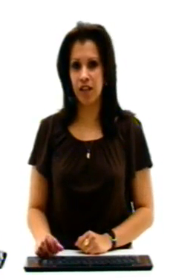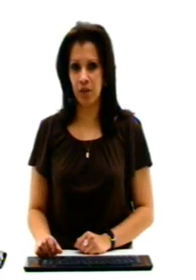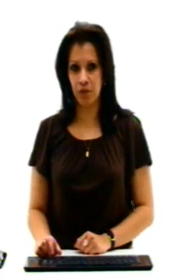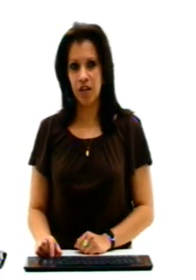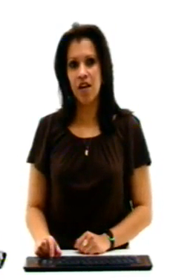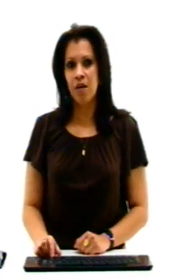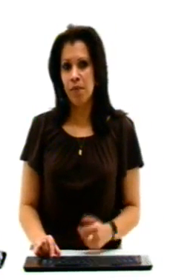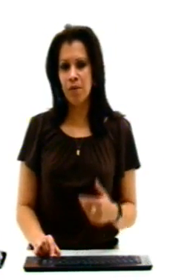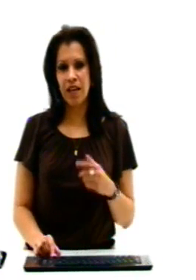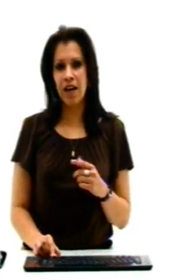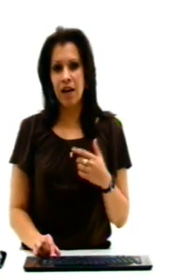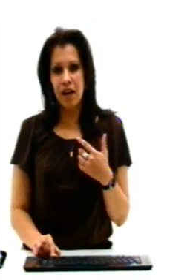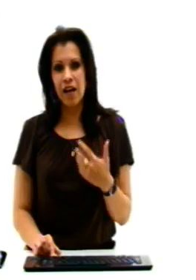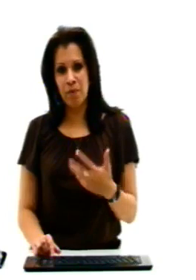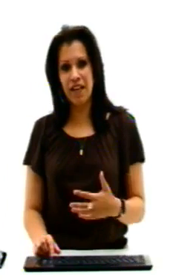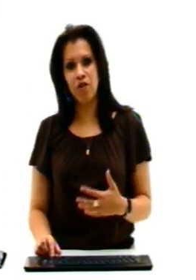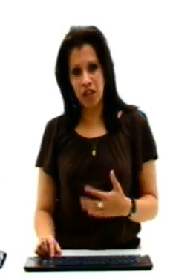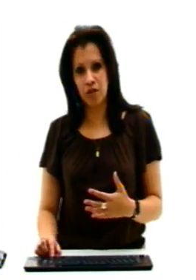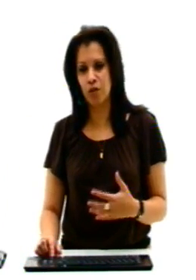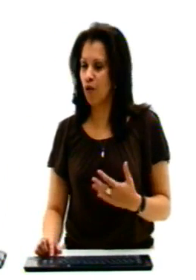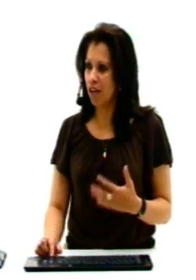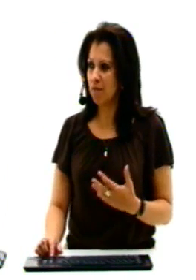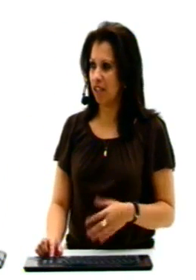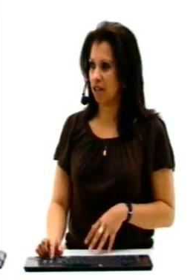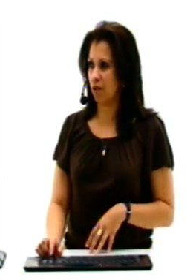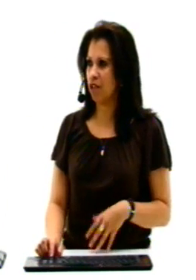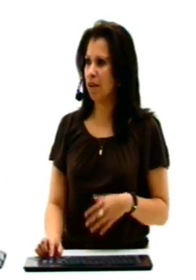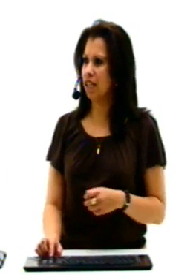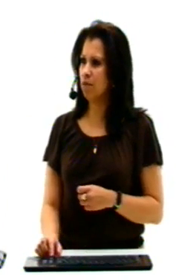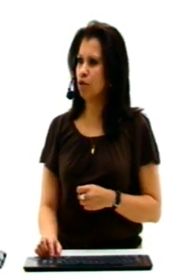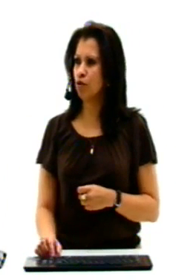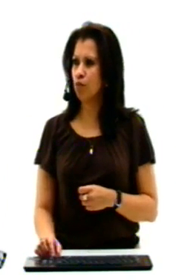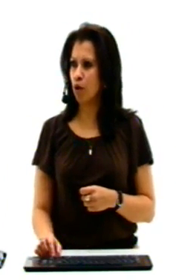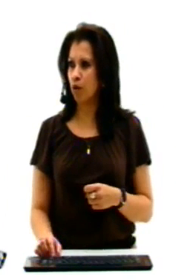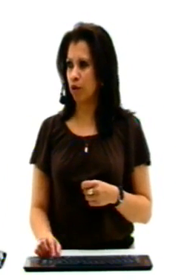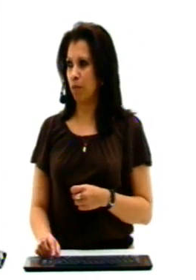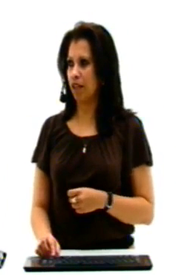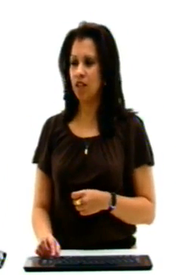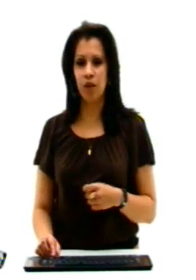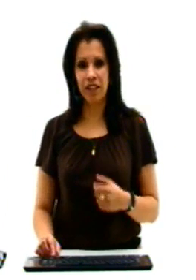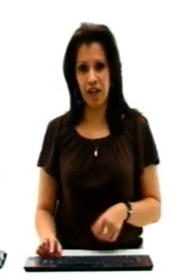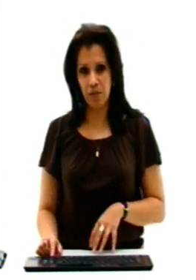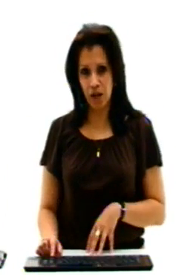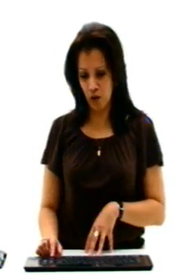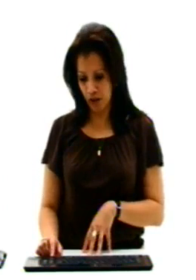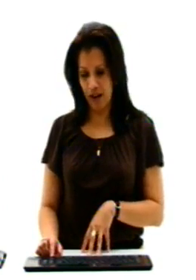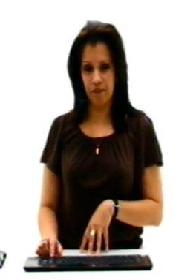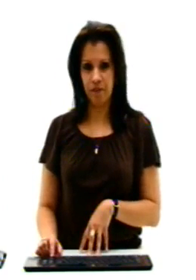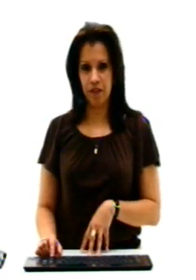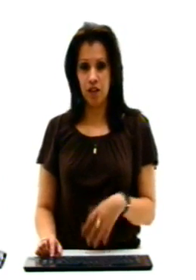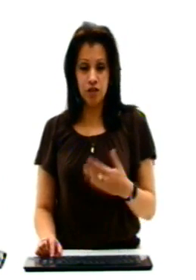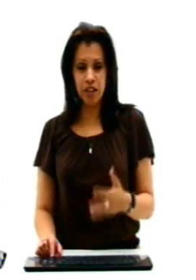seamos creativos vamos a empezar con esto con la imaginación imaginémonos un poco a nuestro país durante la época